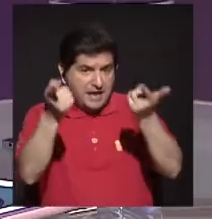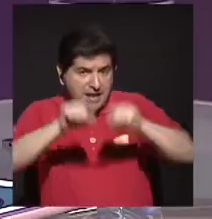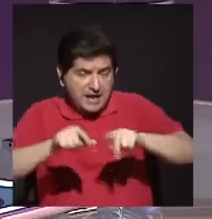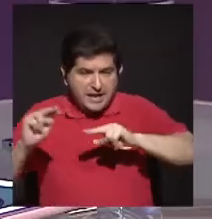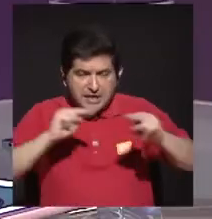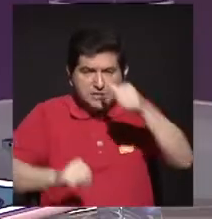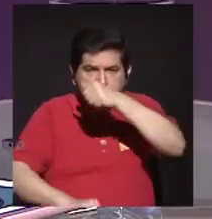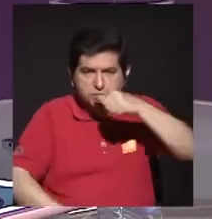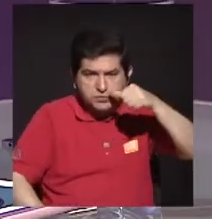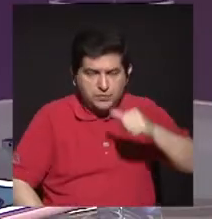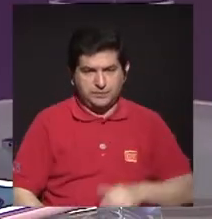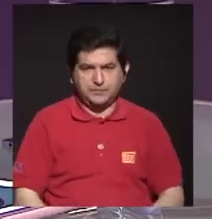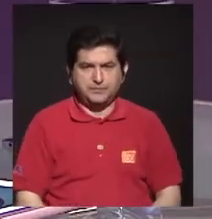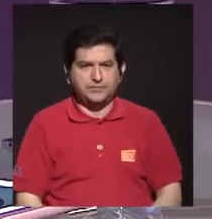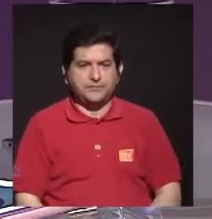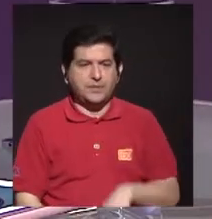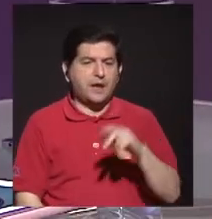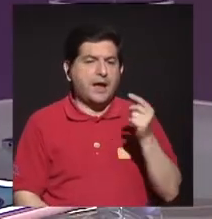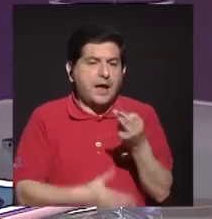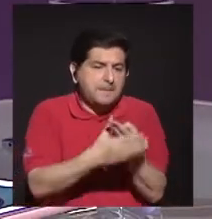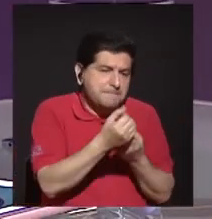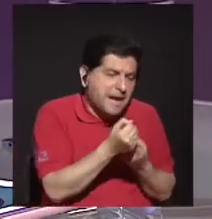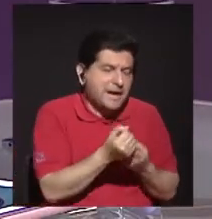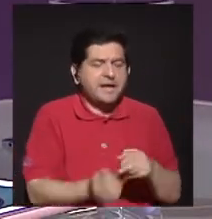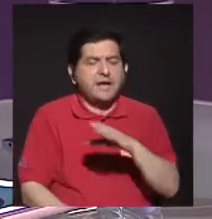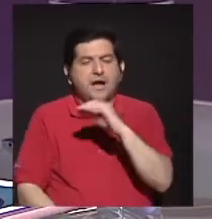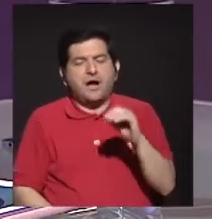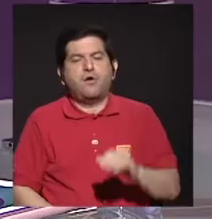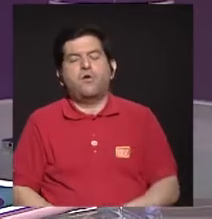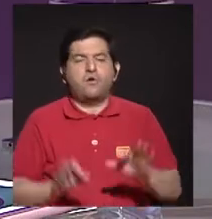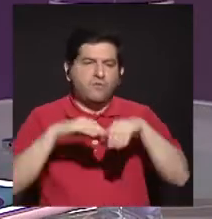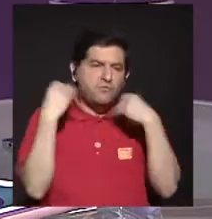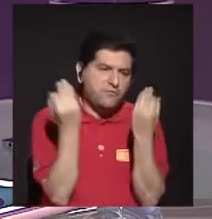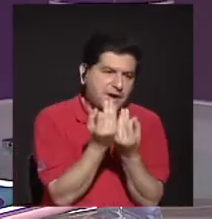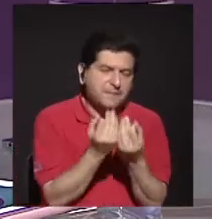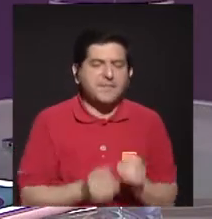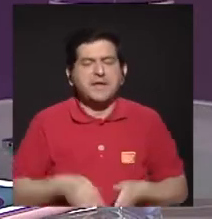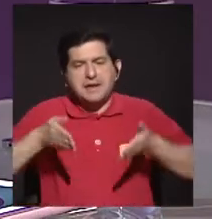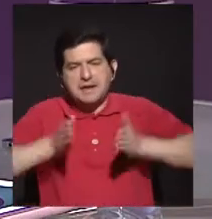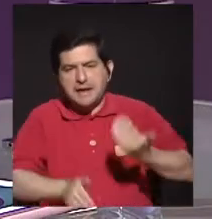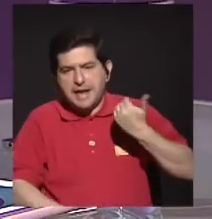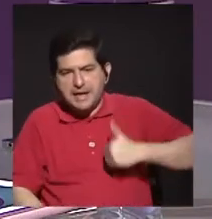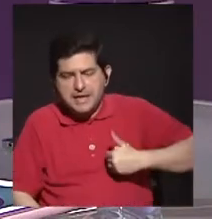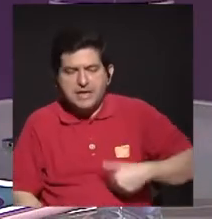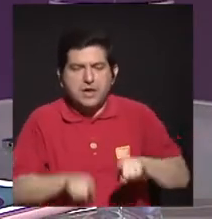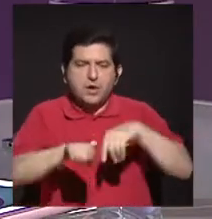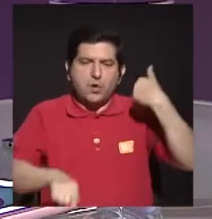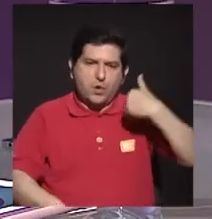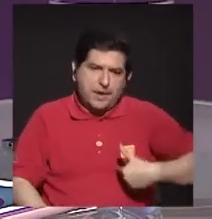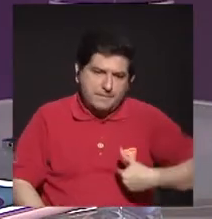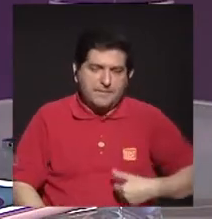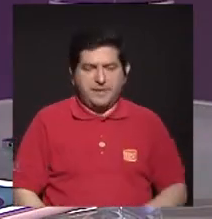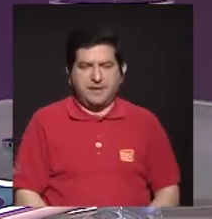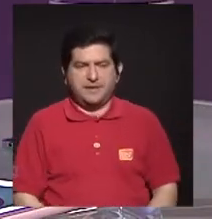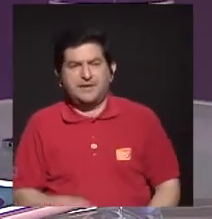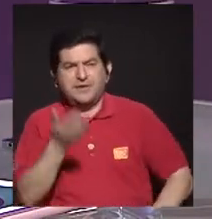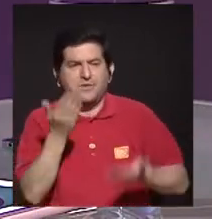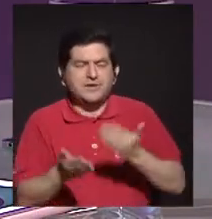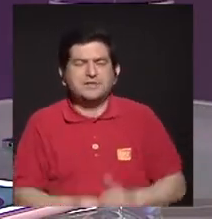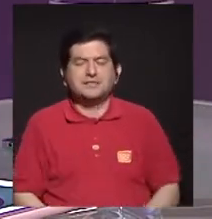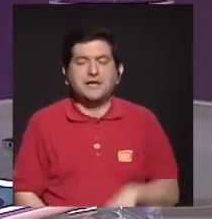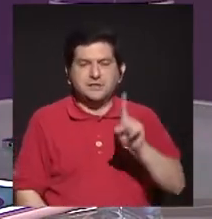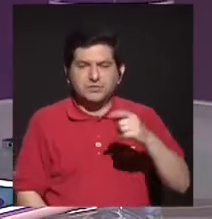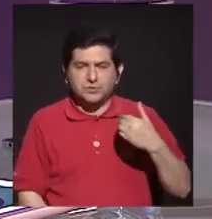del tráfico, una pareja, un familiar, un hijo, un primo, un hermano, sí, como que una